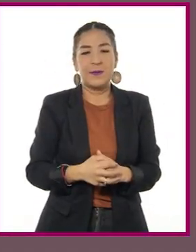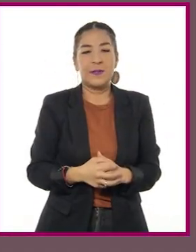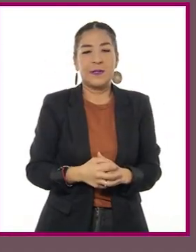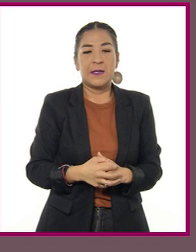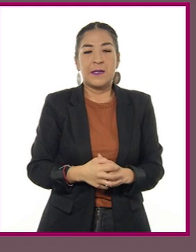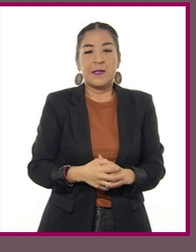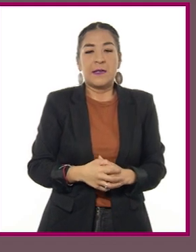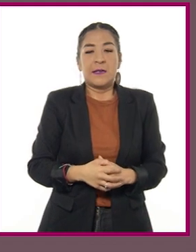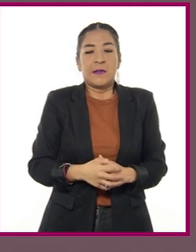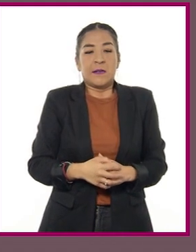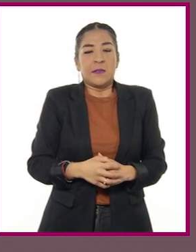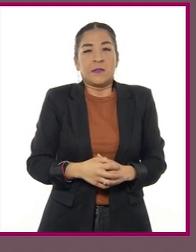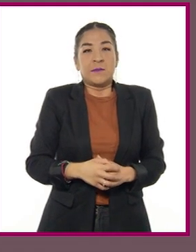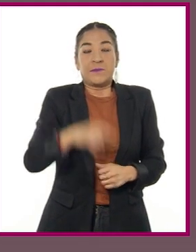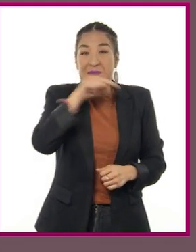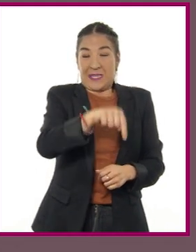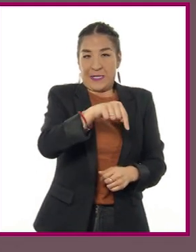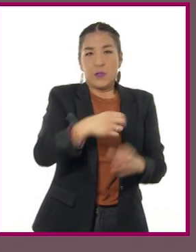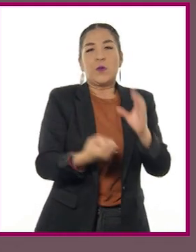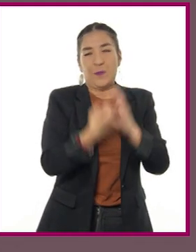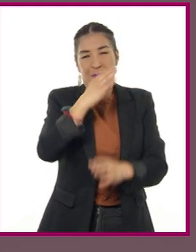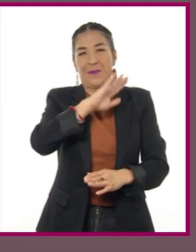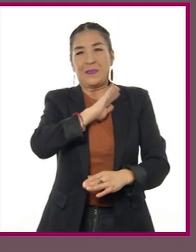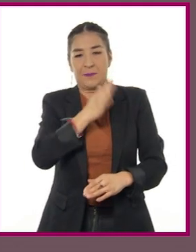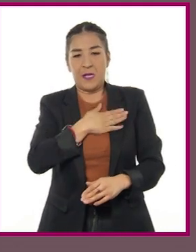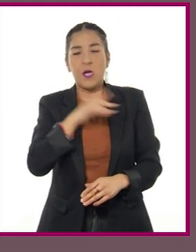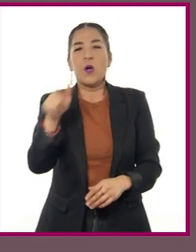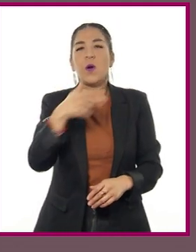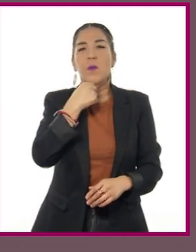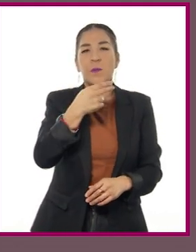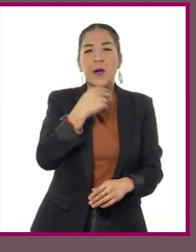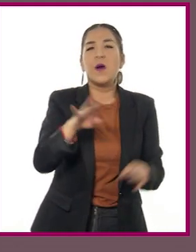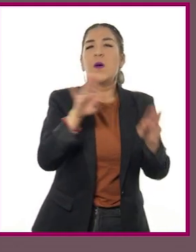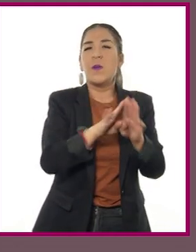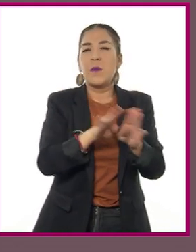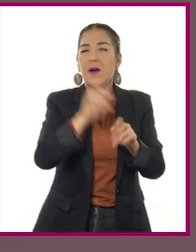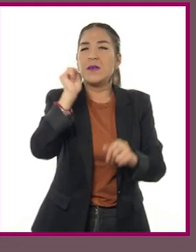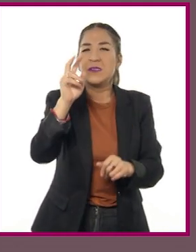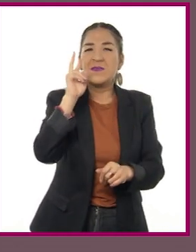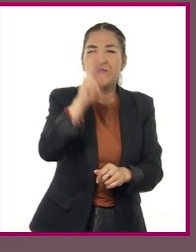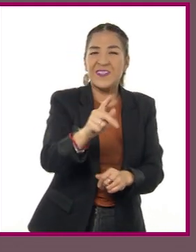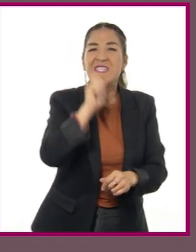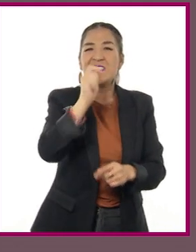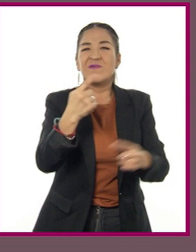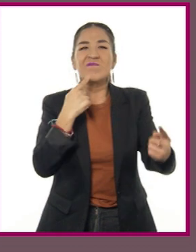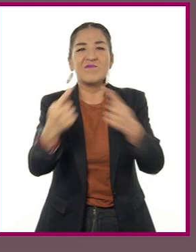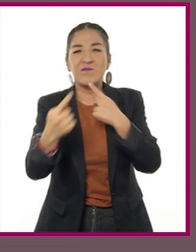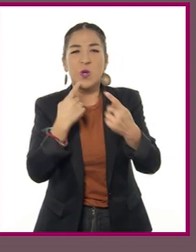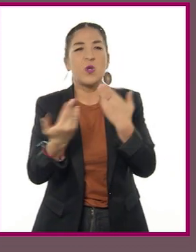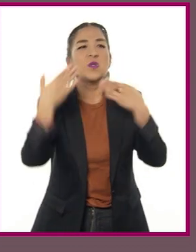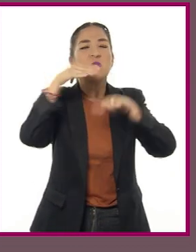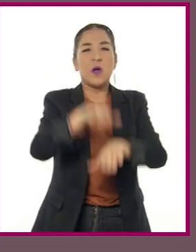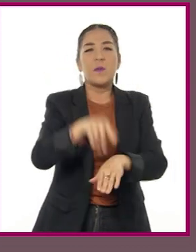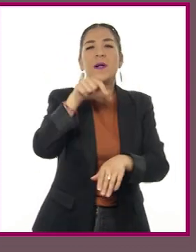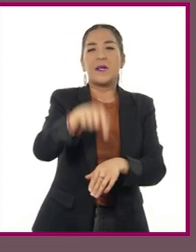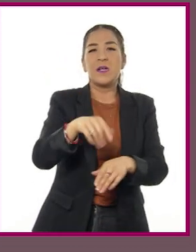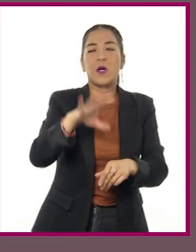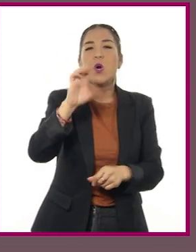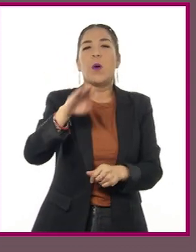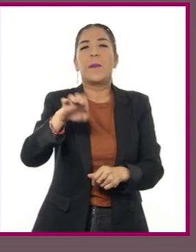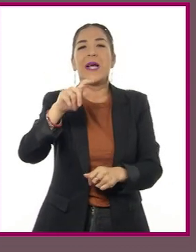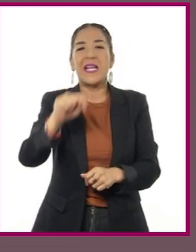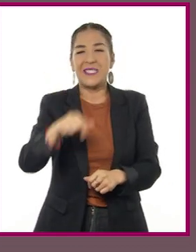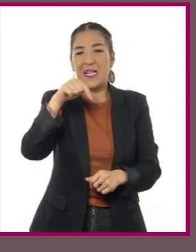Mientras que en la Nueva España, Carlos de Sigüenza y Góngora mantenía un acalorado debate sobre los cometas con el